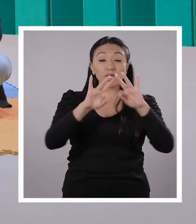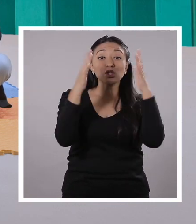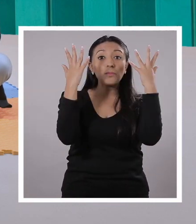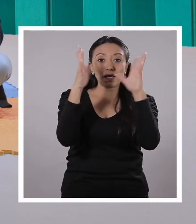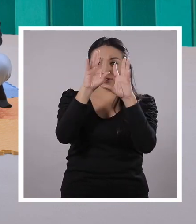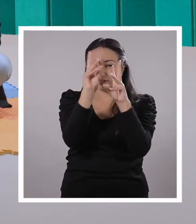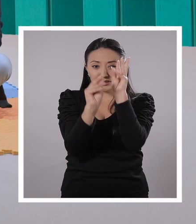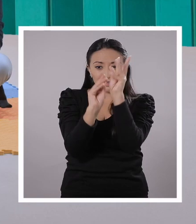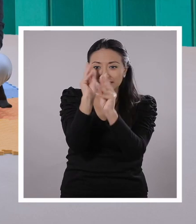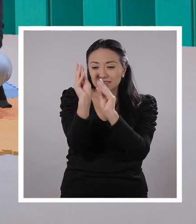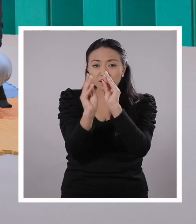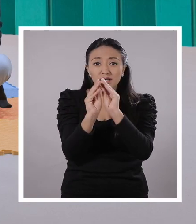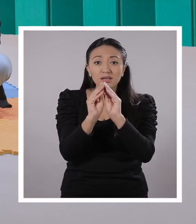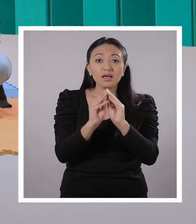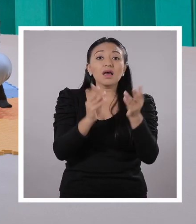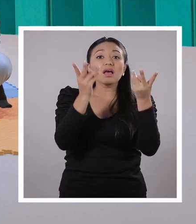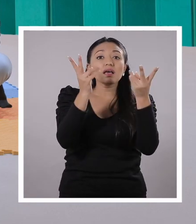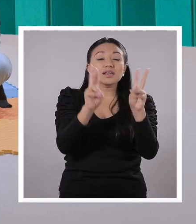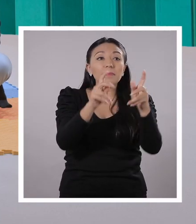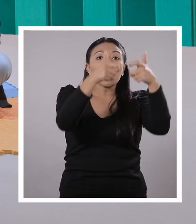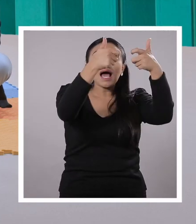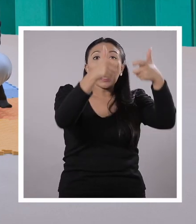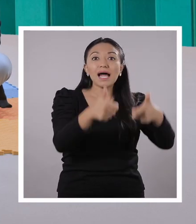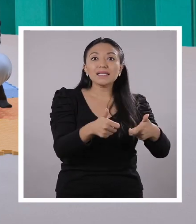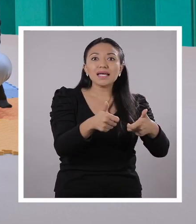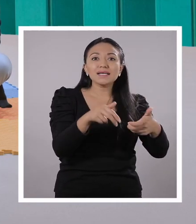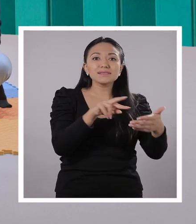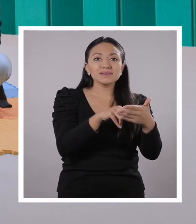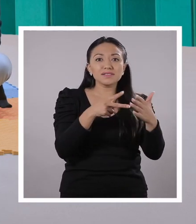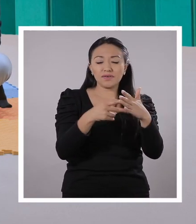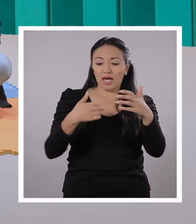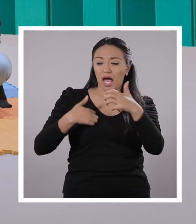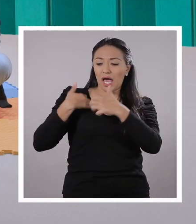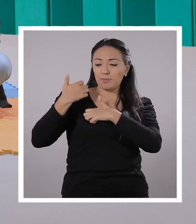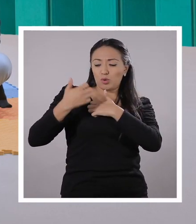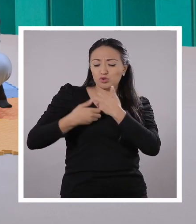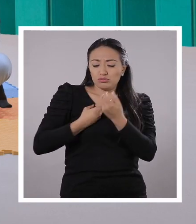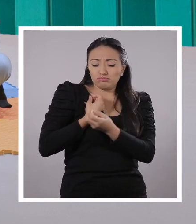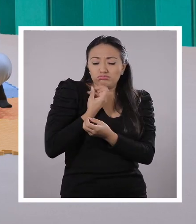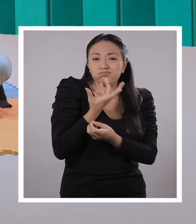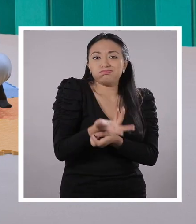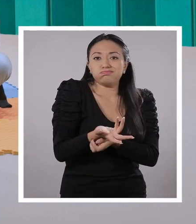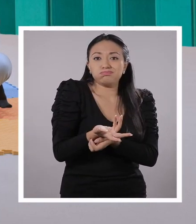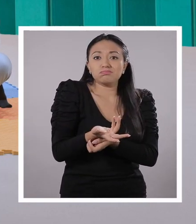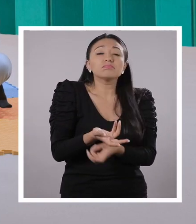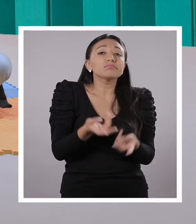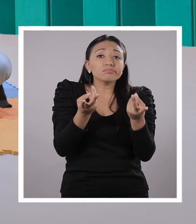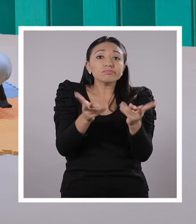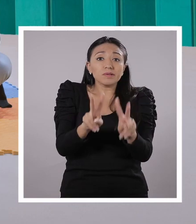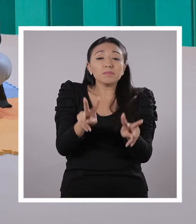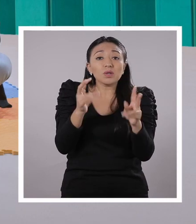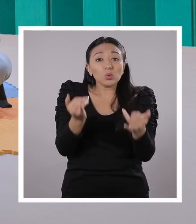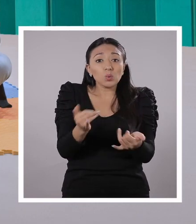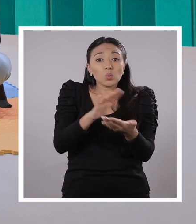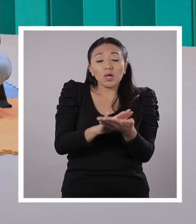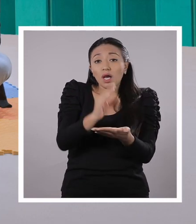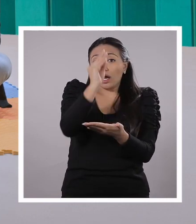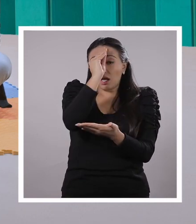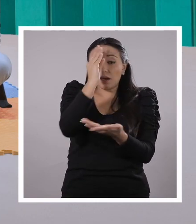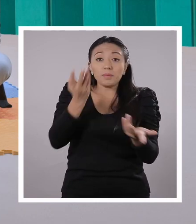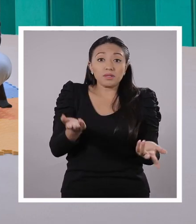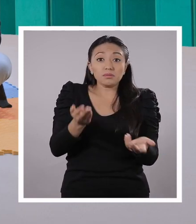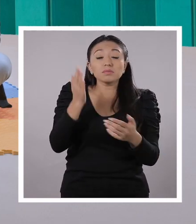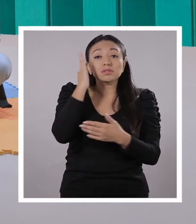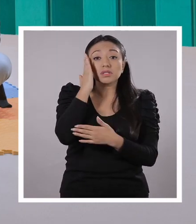importante, uh-huh, trabajar con las manos. Y con el arte también podemos expresar nuestras emociones. Uh-huh. Y además, aprender. Como hoy,